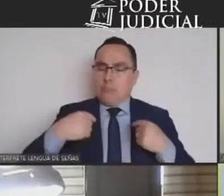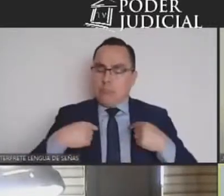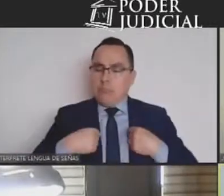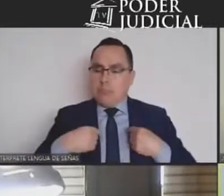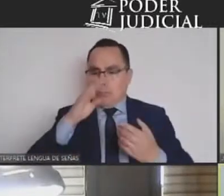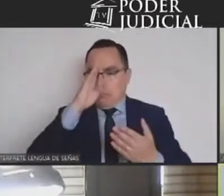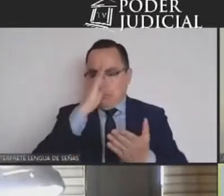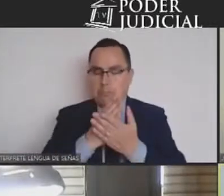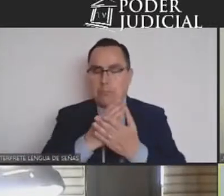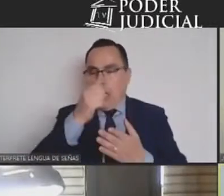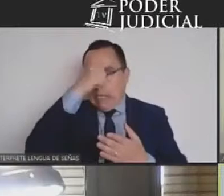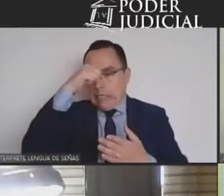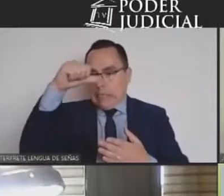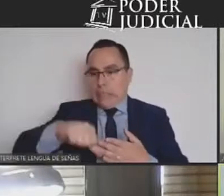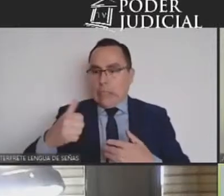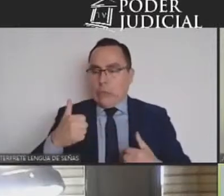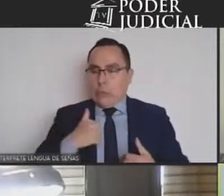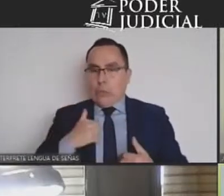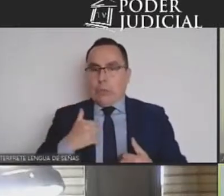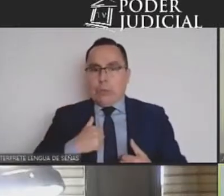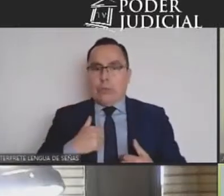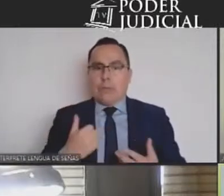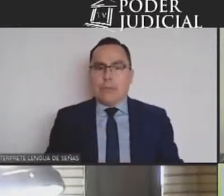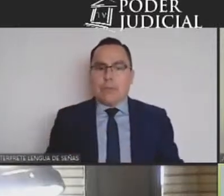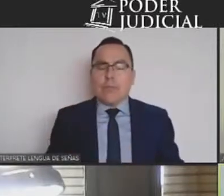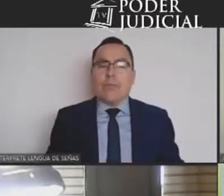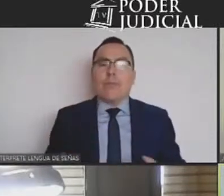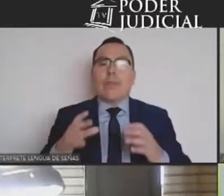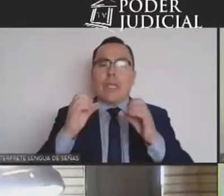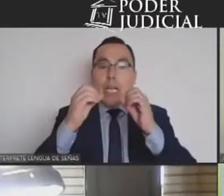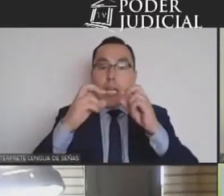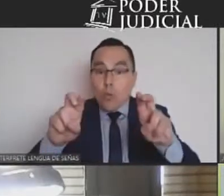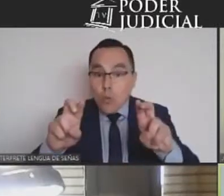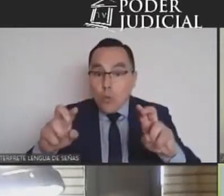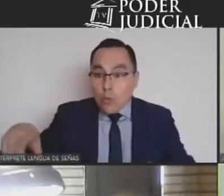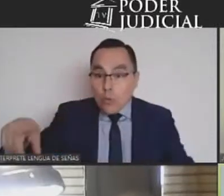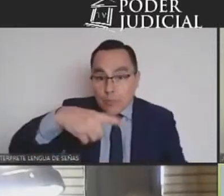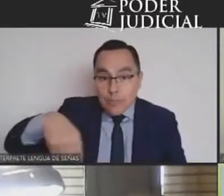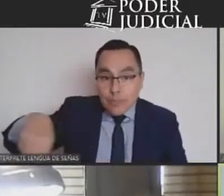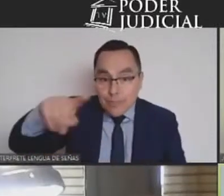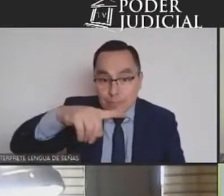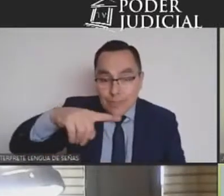disciplinaria están siendo cumplidas. La oportunidad yo creo que